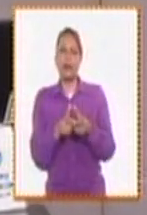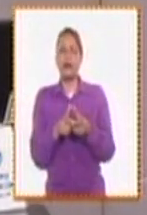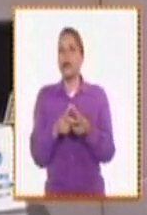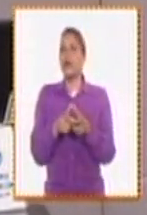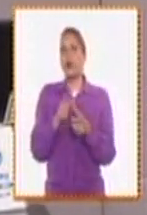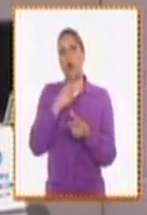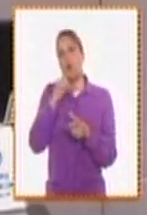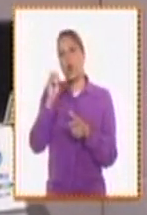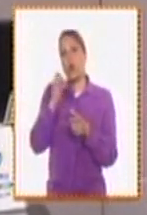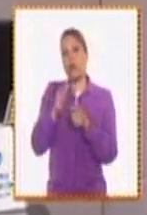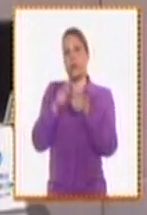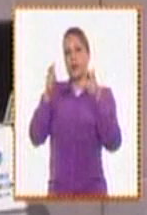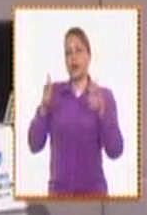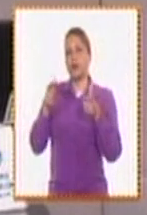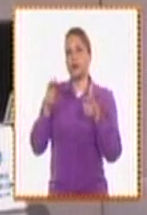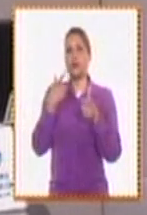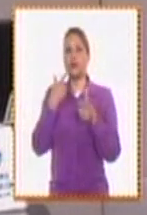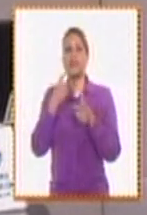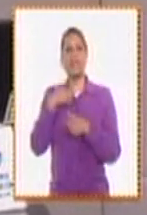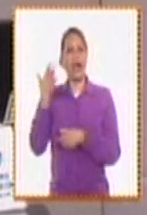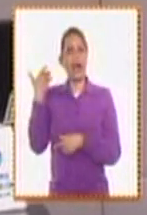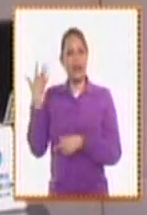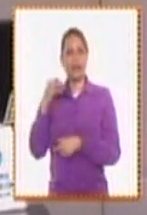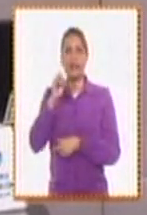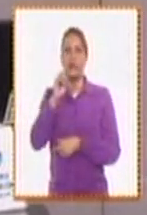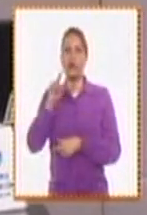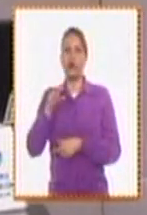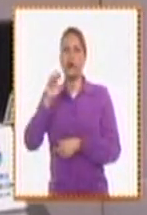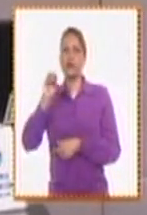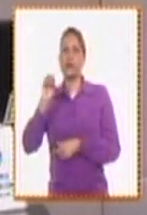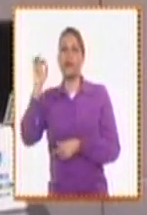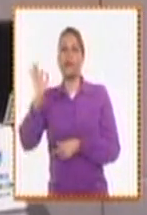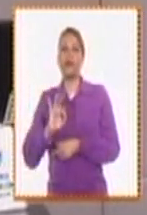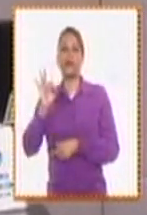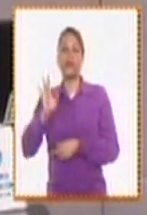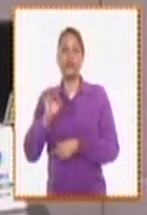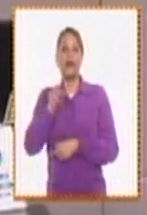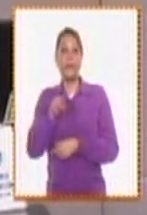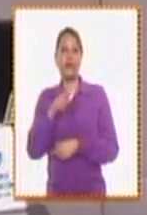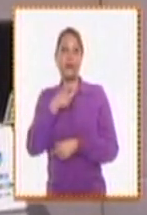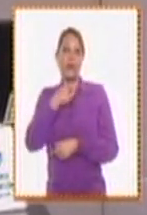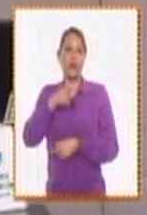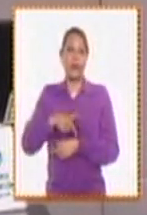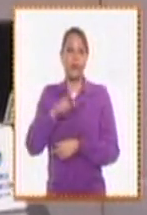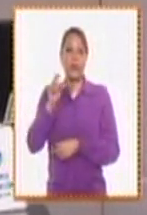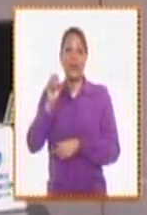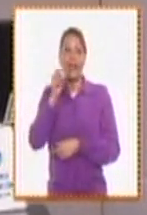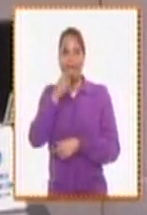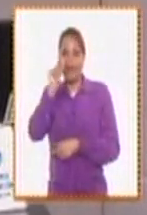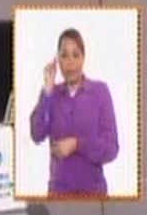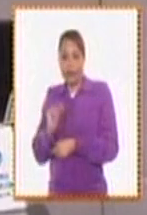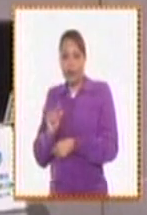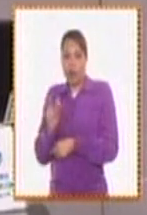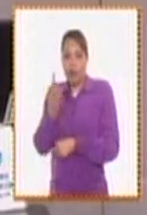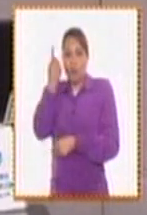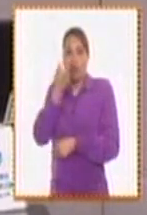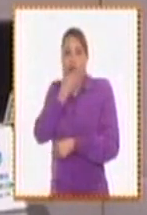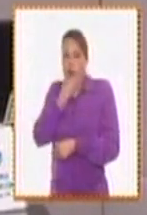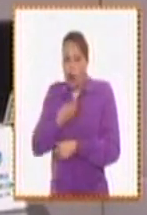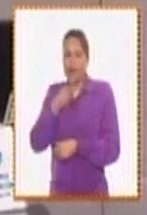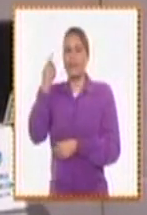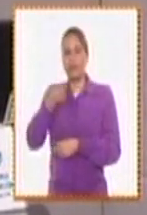nosotros en los últimos 10 años tenemos un 0,08%. Lo que estamos diciendo es que ese caso es el 100% para la familia y que nosotros tenemos que seguir